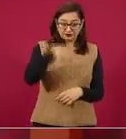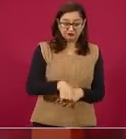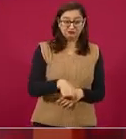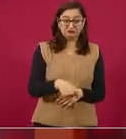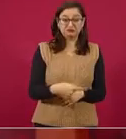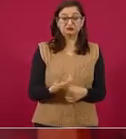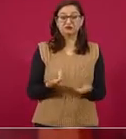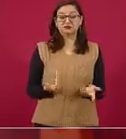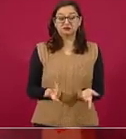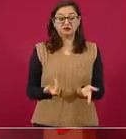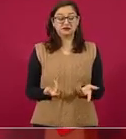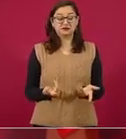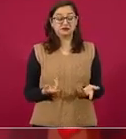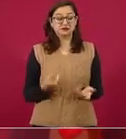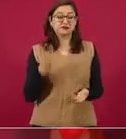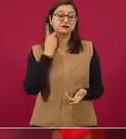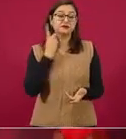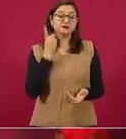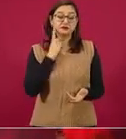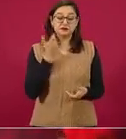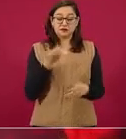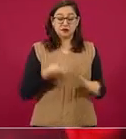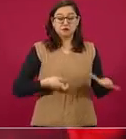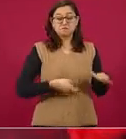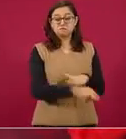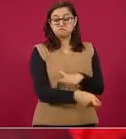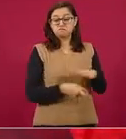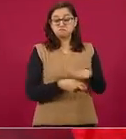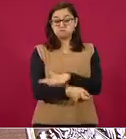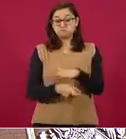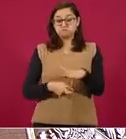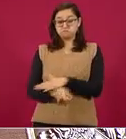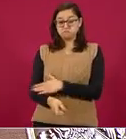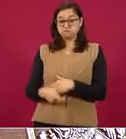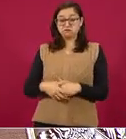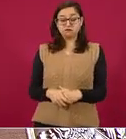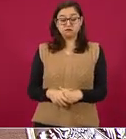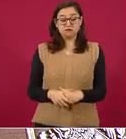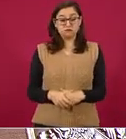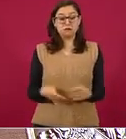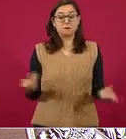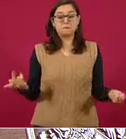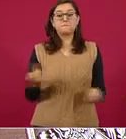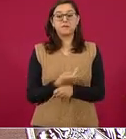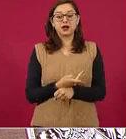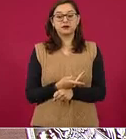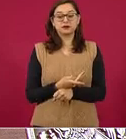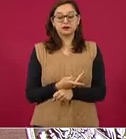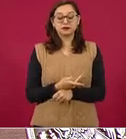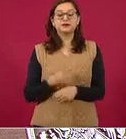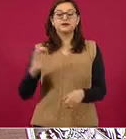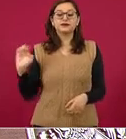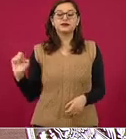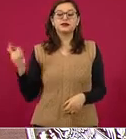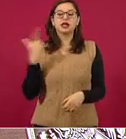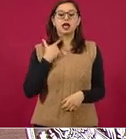pues eso es de lo que acusa el anterior director de Pemex